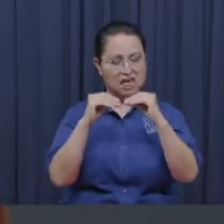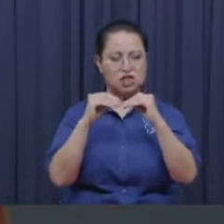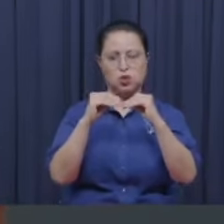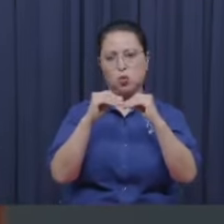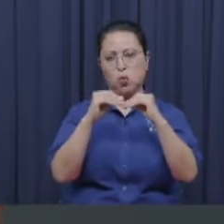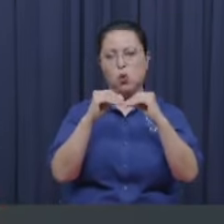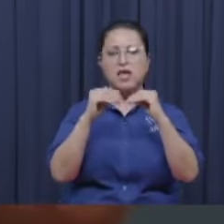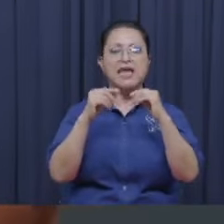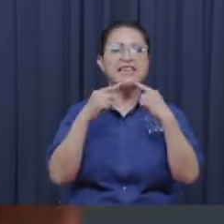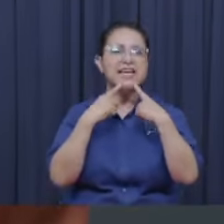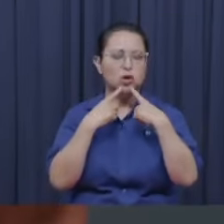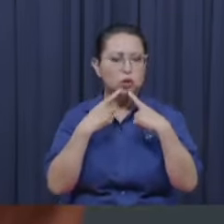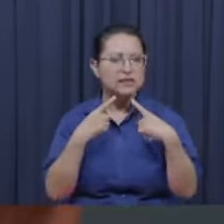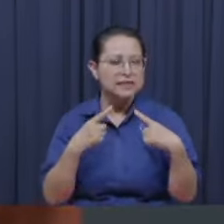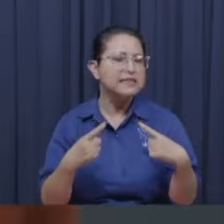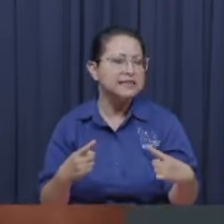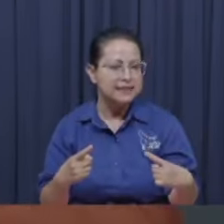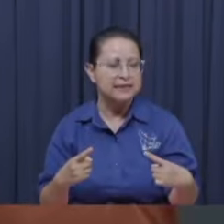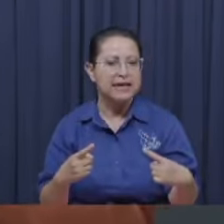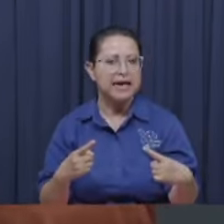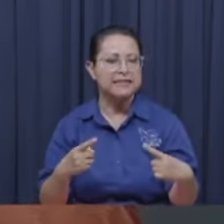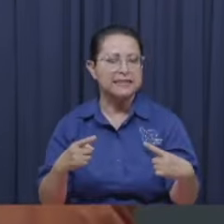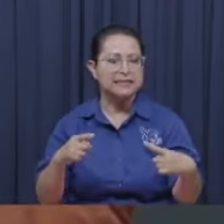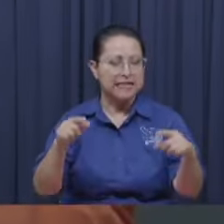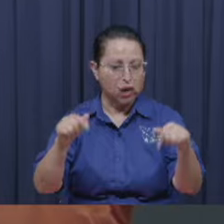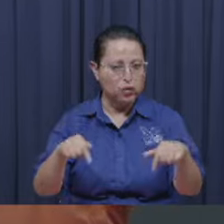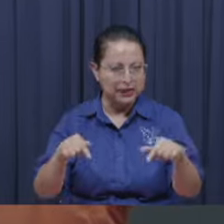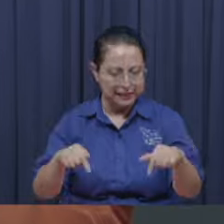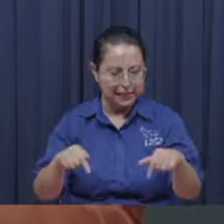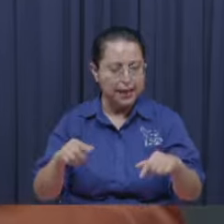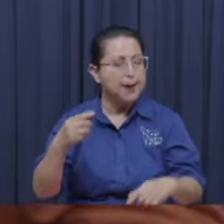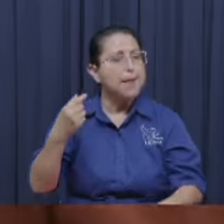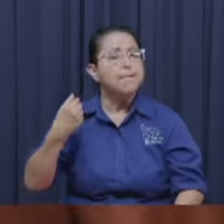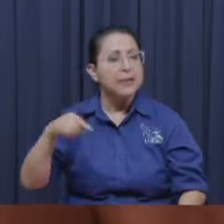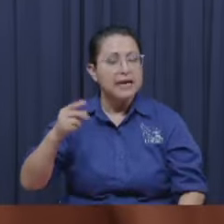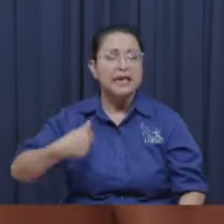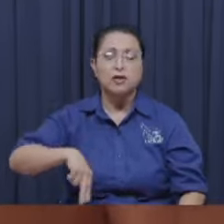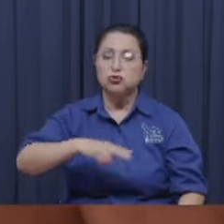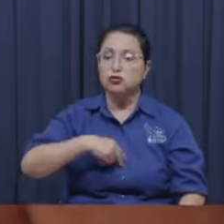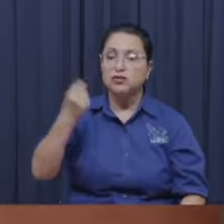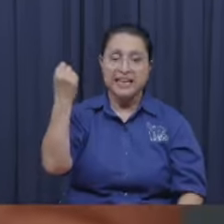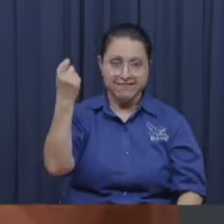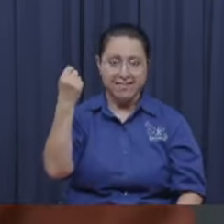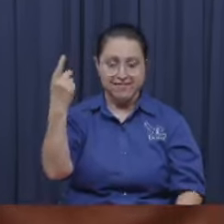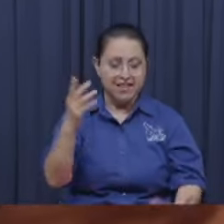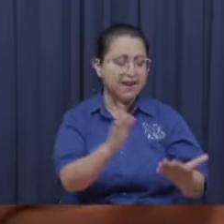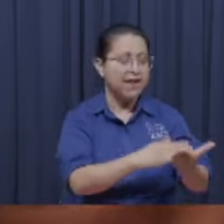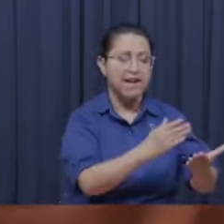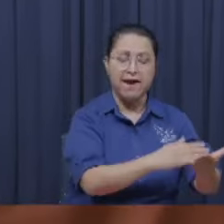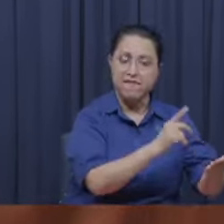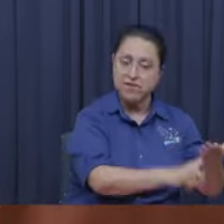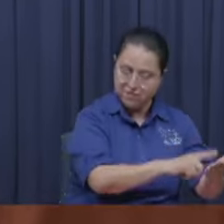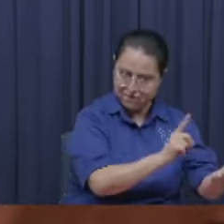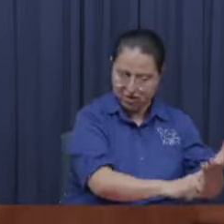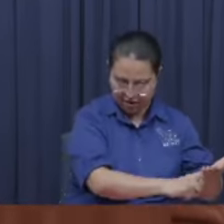que medio la mencionemos para poder entender el contexto bíblico. Entonces ahora resulta